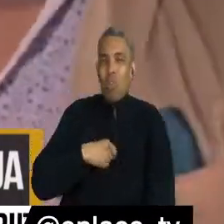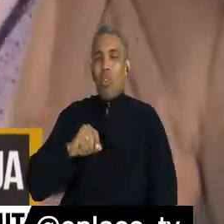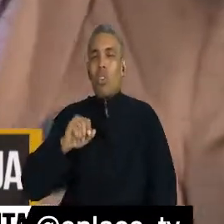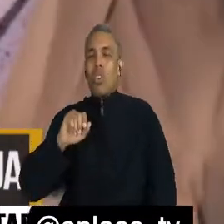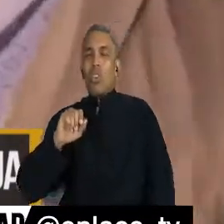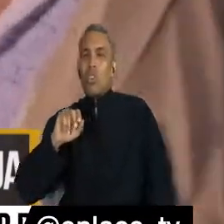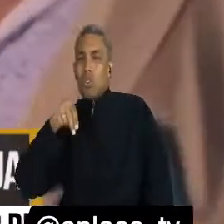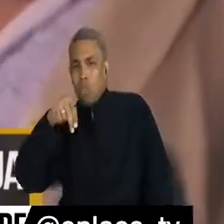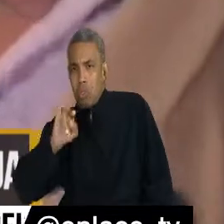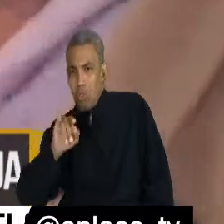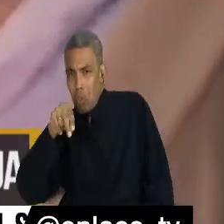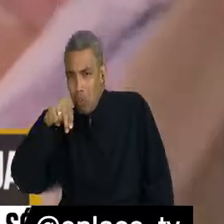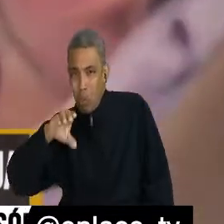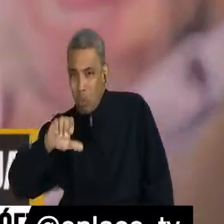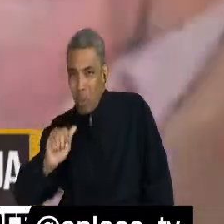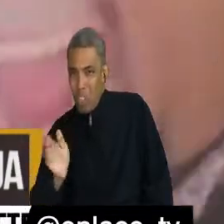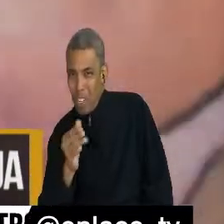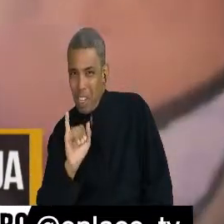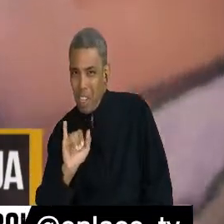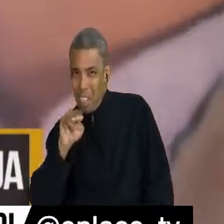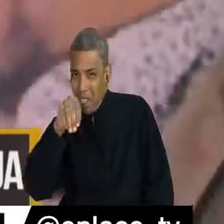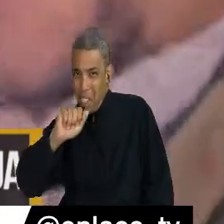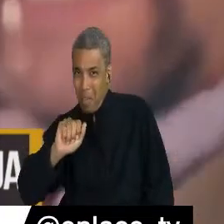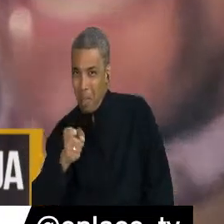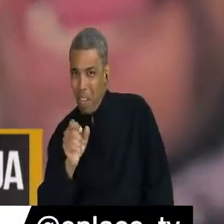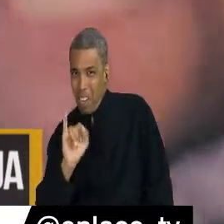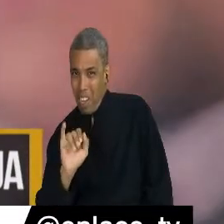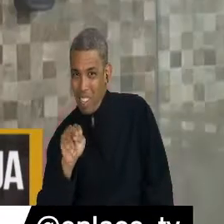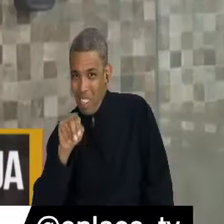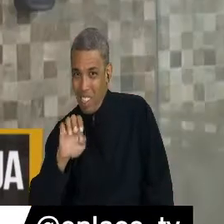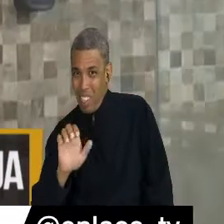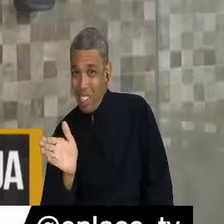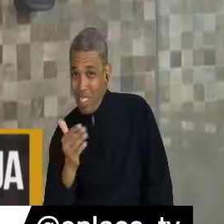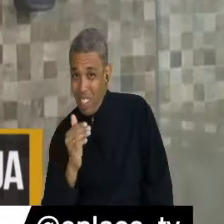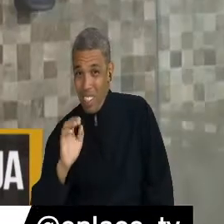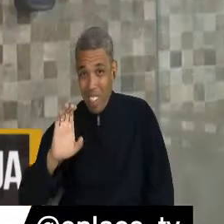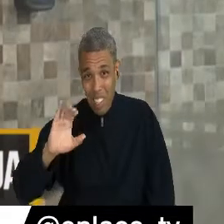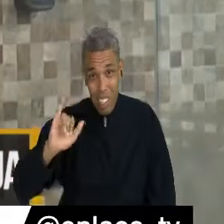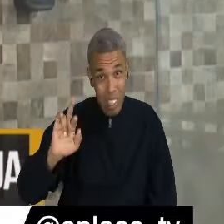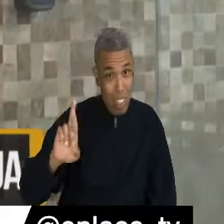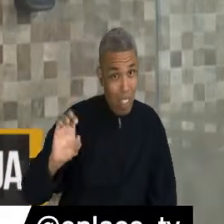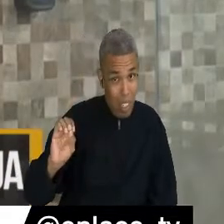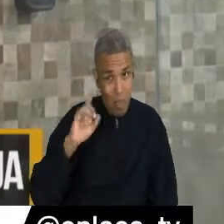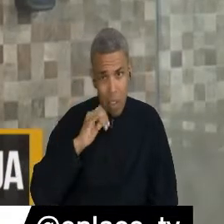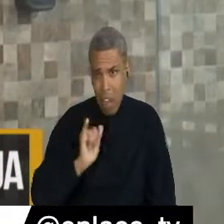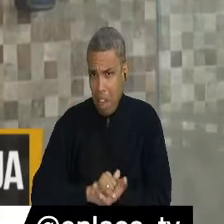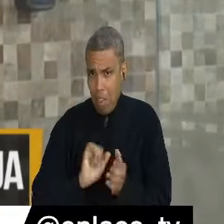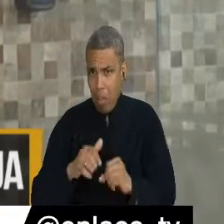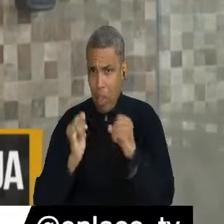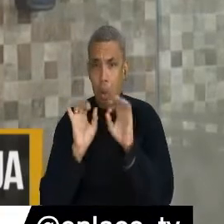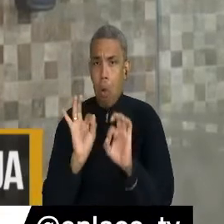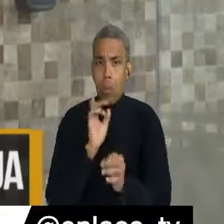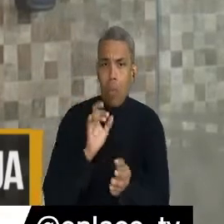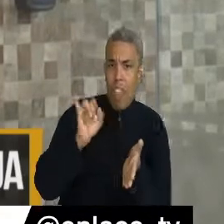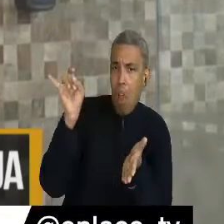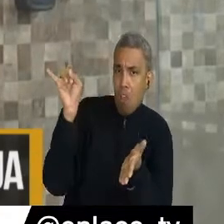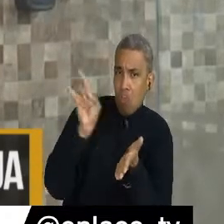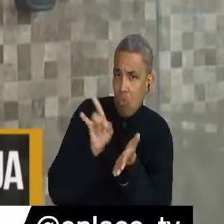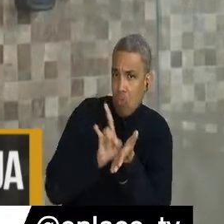celular, todo lo que es Spotify, todos esos programas que son de venta de música, ahí lo puedes encontrar. Nunca